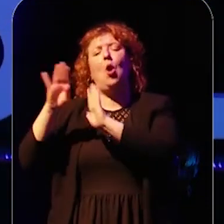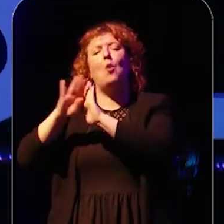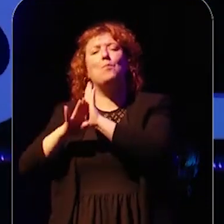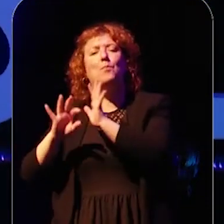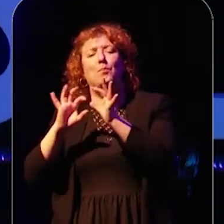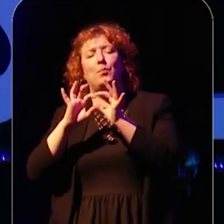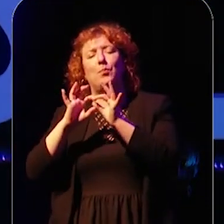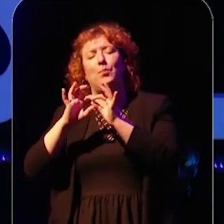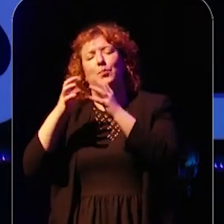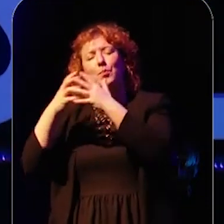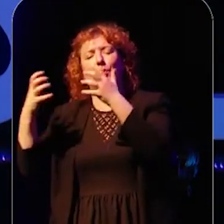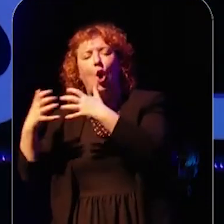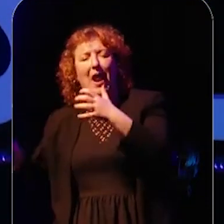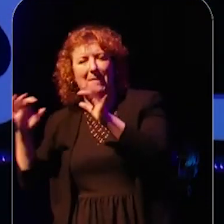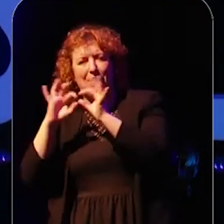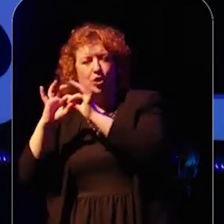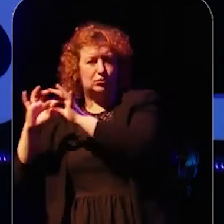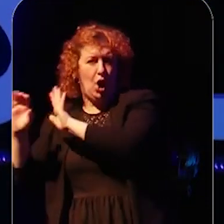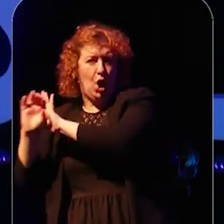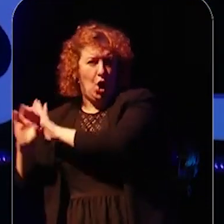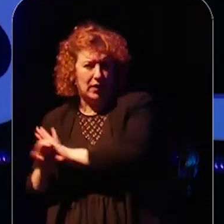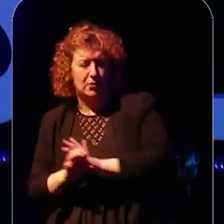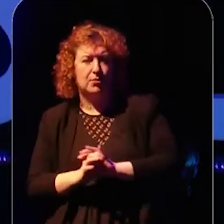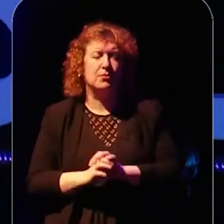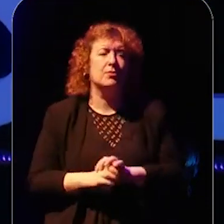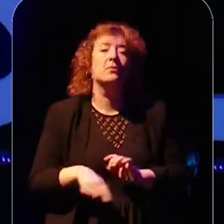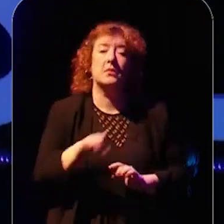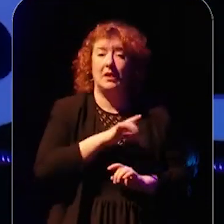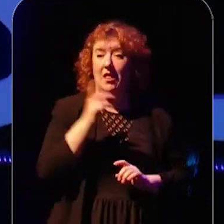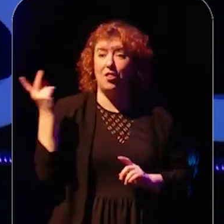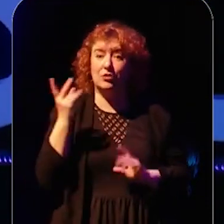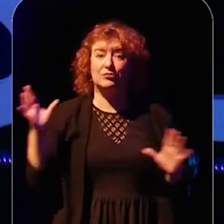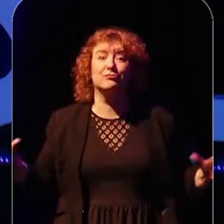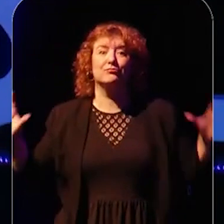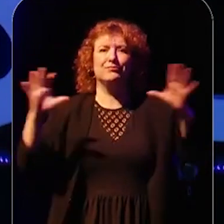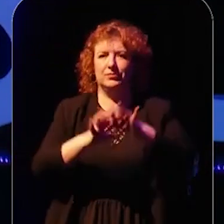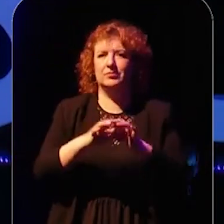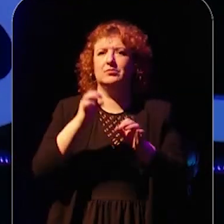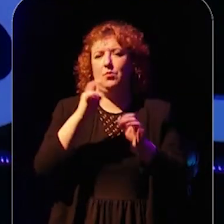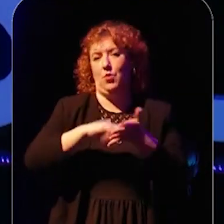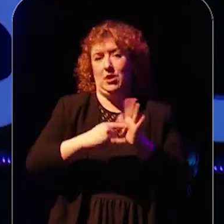cuando trabajan juntas, hacen proyectos como los que vamos a ver ahora.